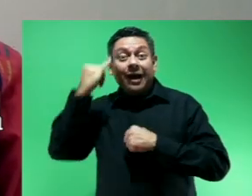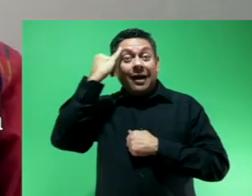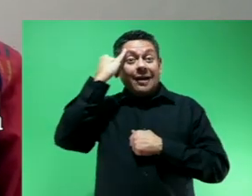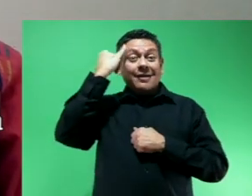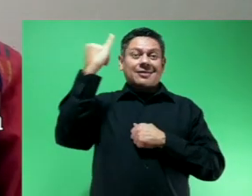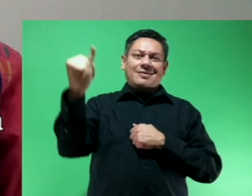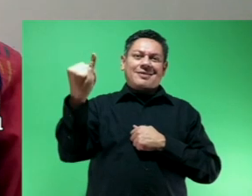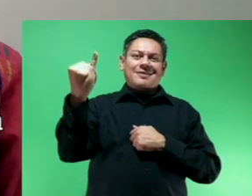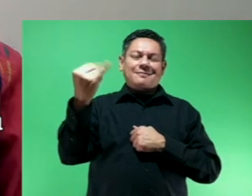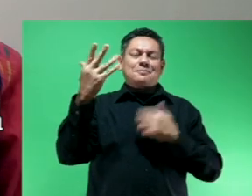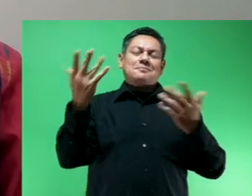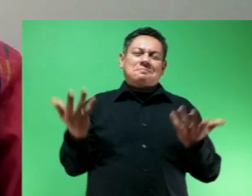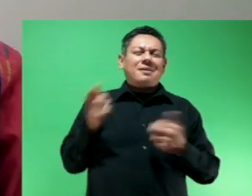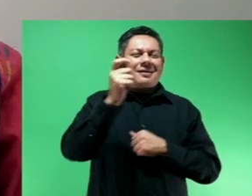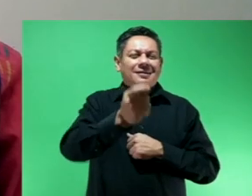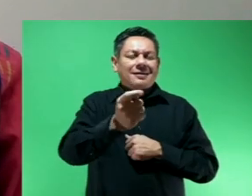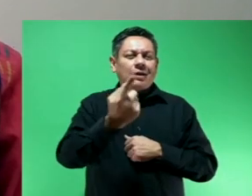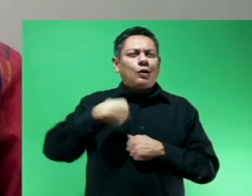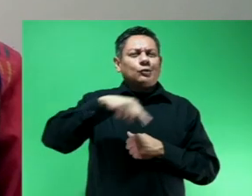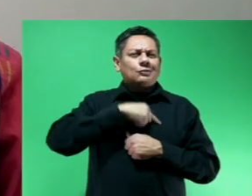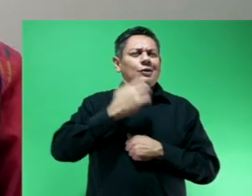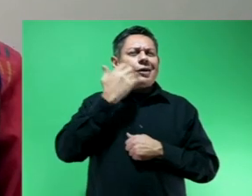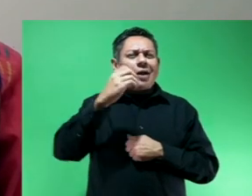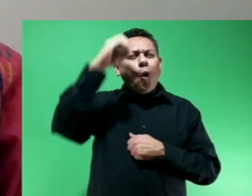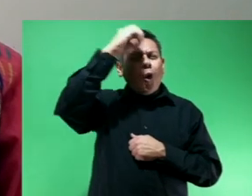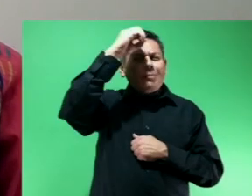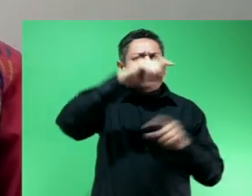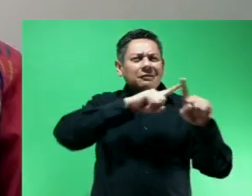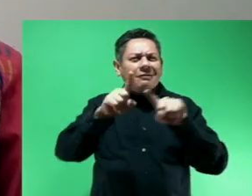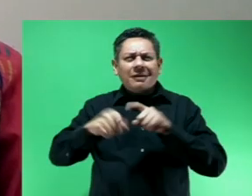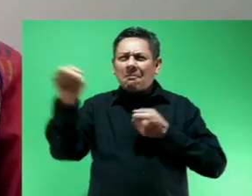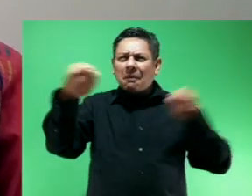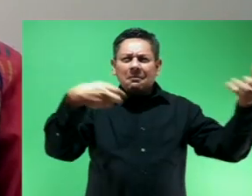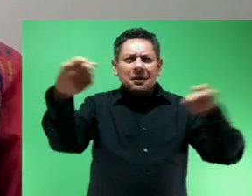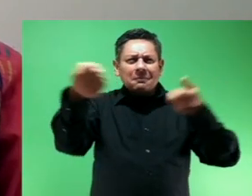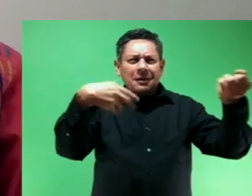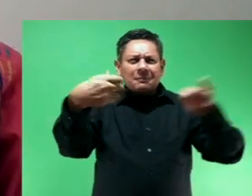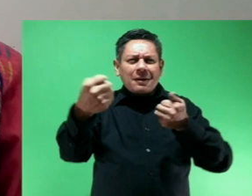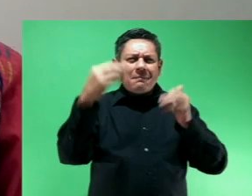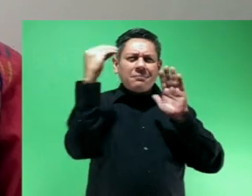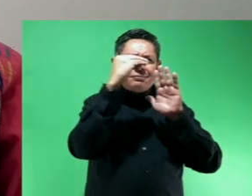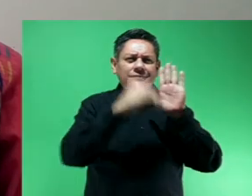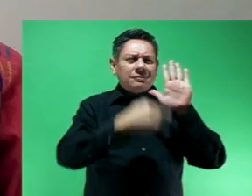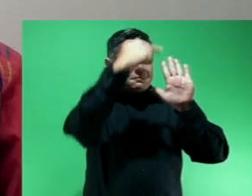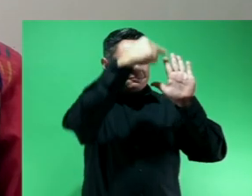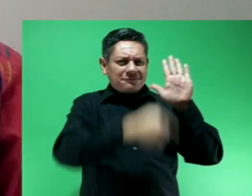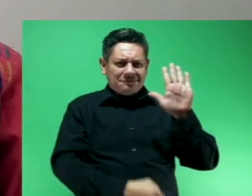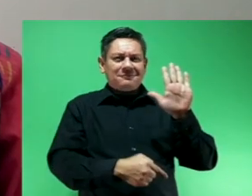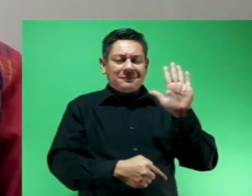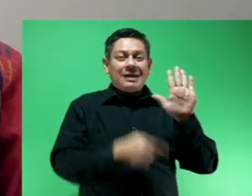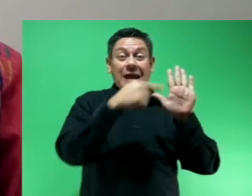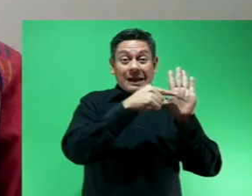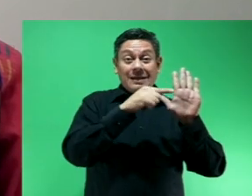que tiene que ver con hacer un manifiesto colectivo porque la accesibilidad realmente es un